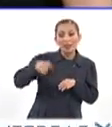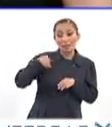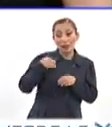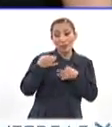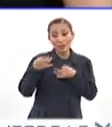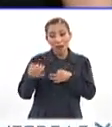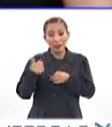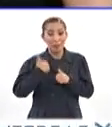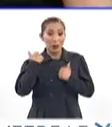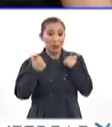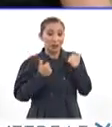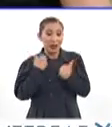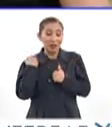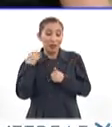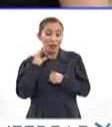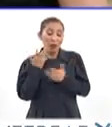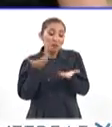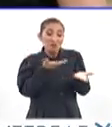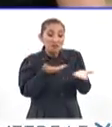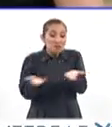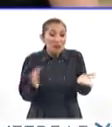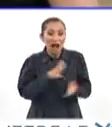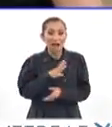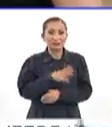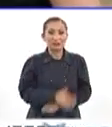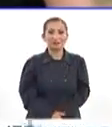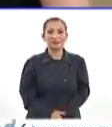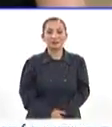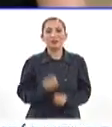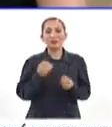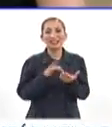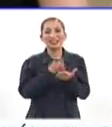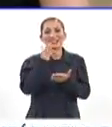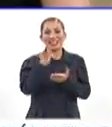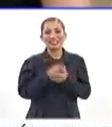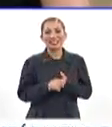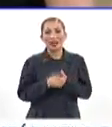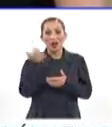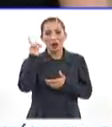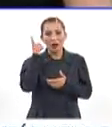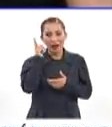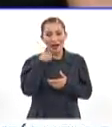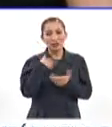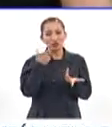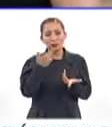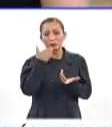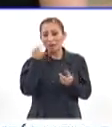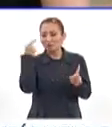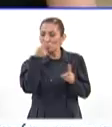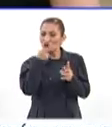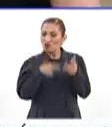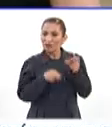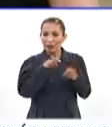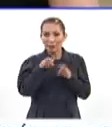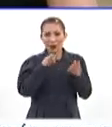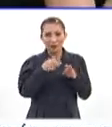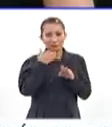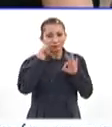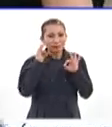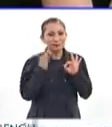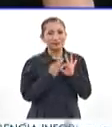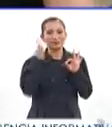y aprovechar lo que vienen a ofrecer realmente aquí. Pues muchísimas gracias, esperemos que puedas cumplir con toda tu labor de